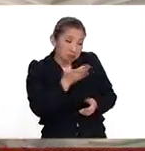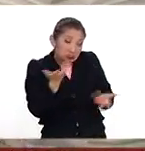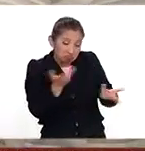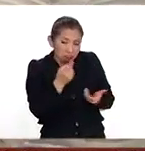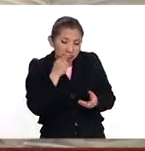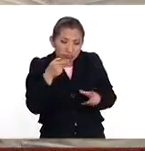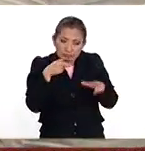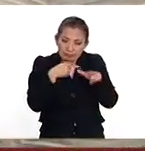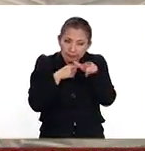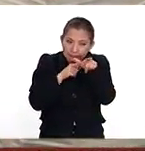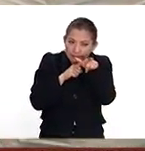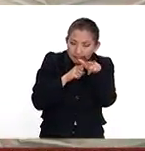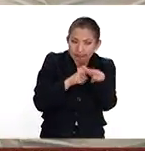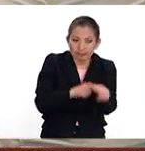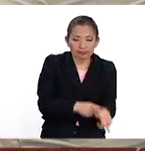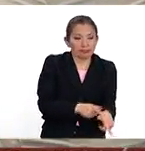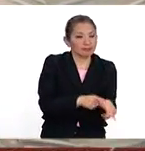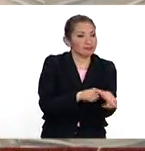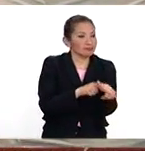Bueno, seguir